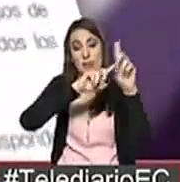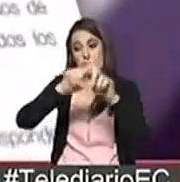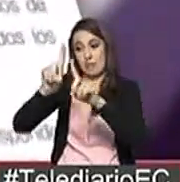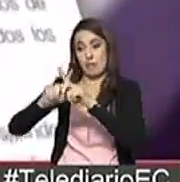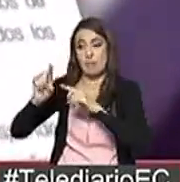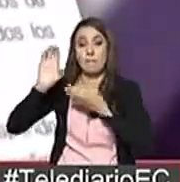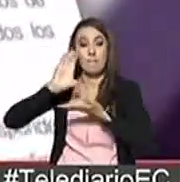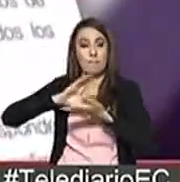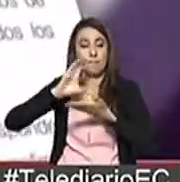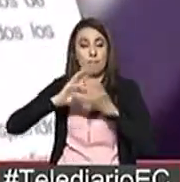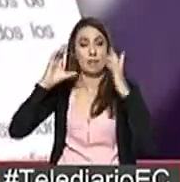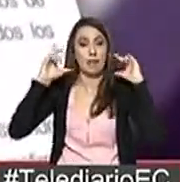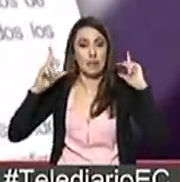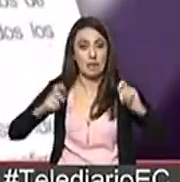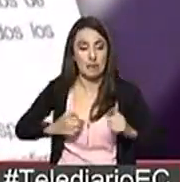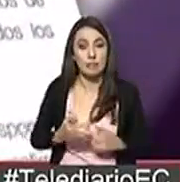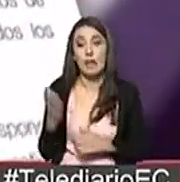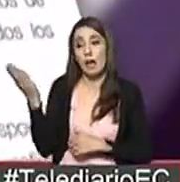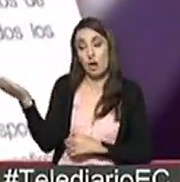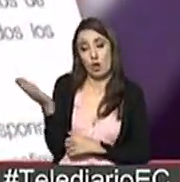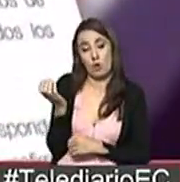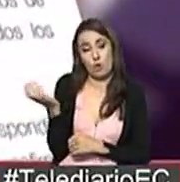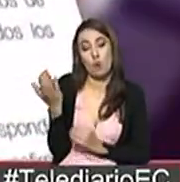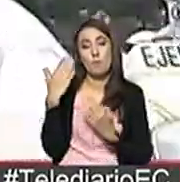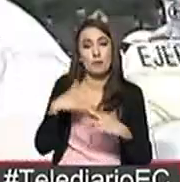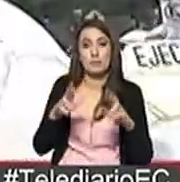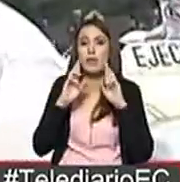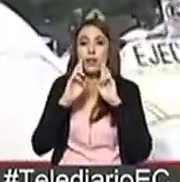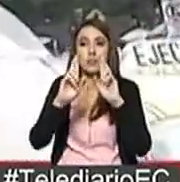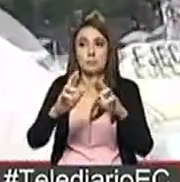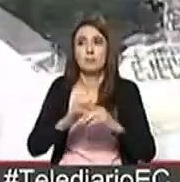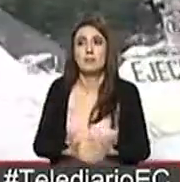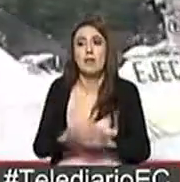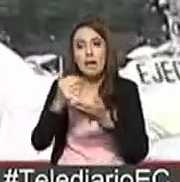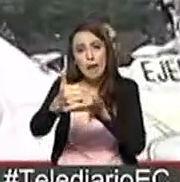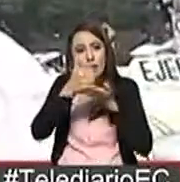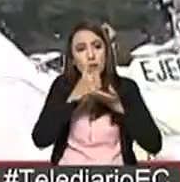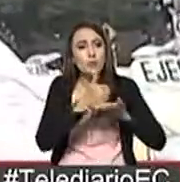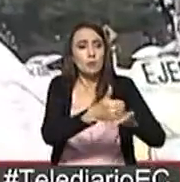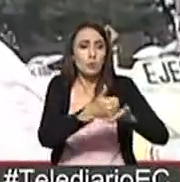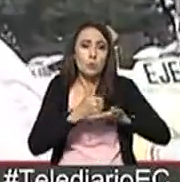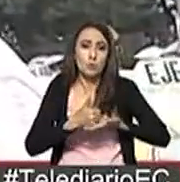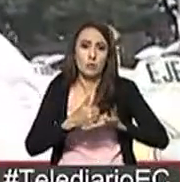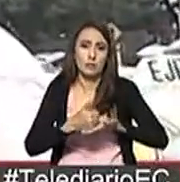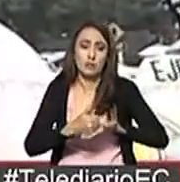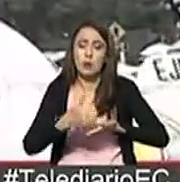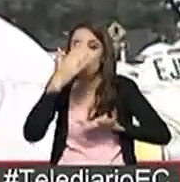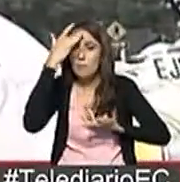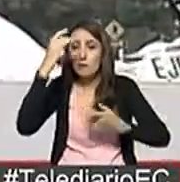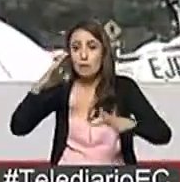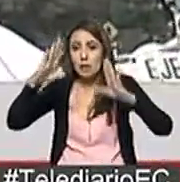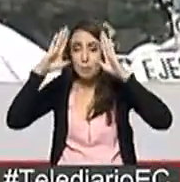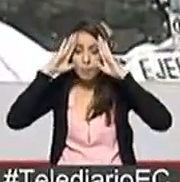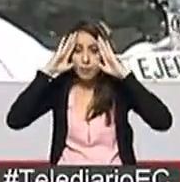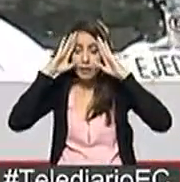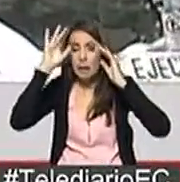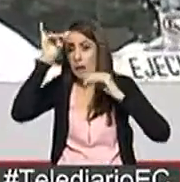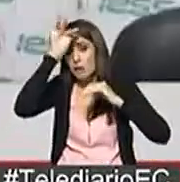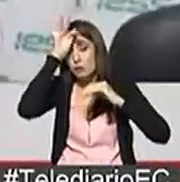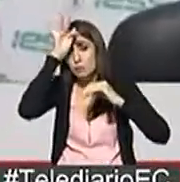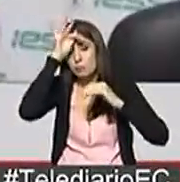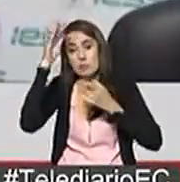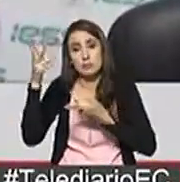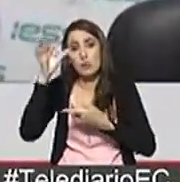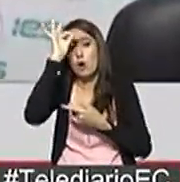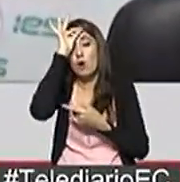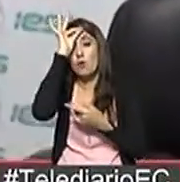salud. Jubilados esperan que estas acciones den resultado. Ayuden para la buena atención del hospital y de los afiliados.